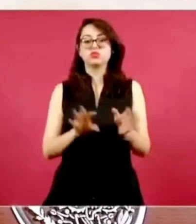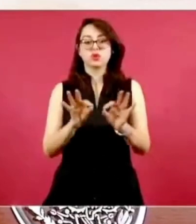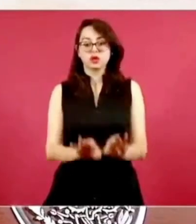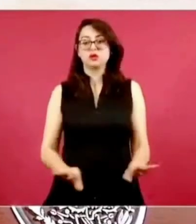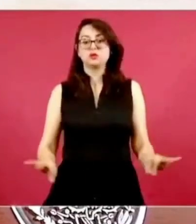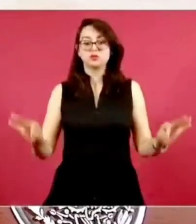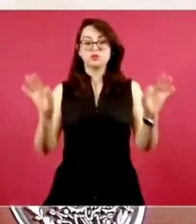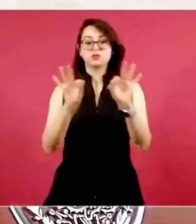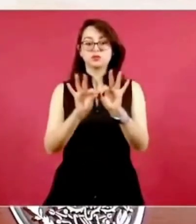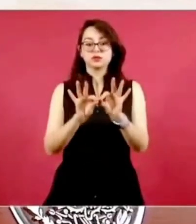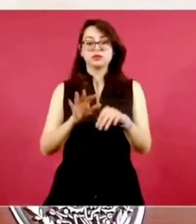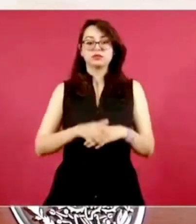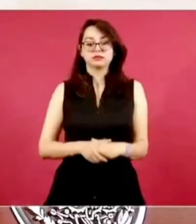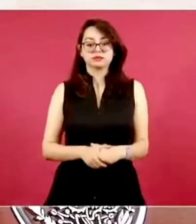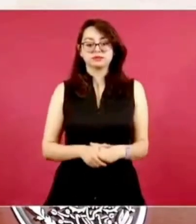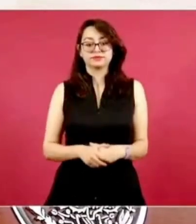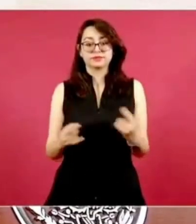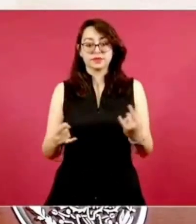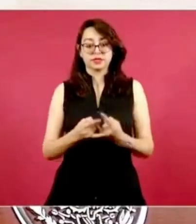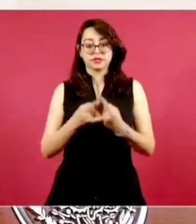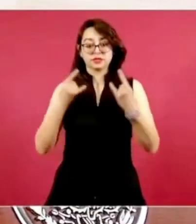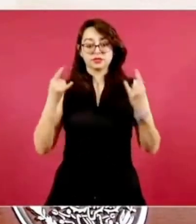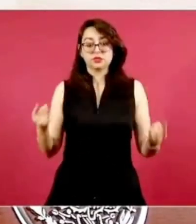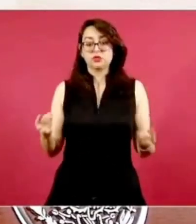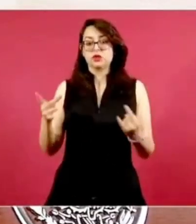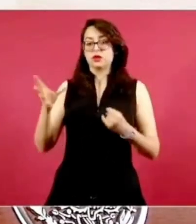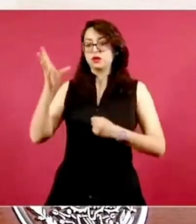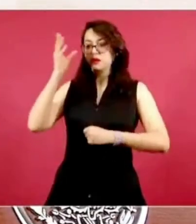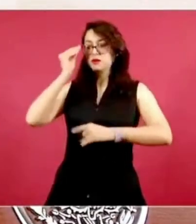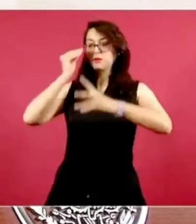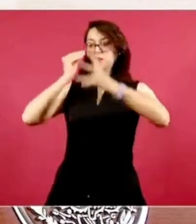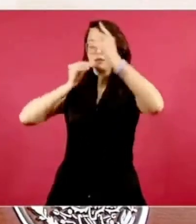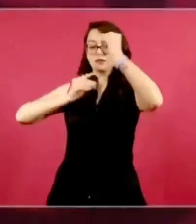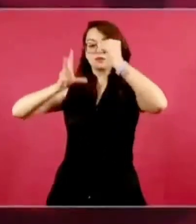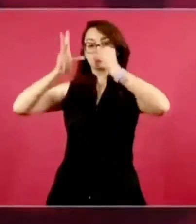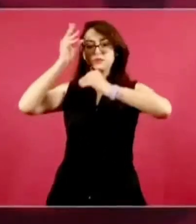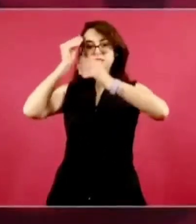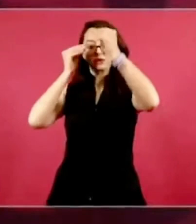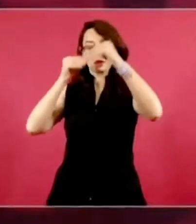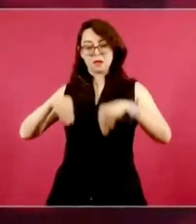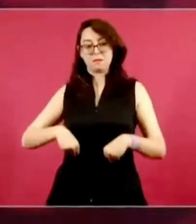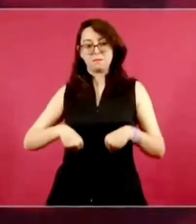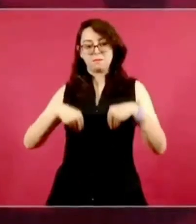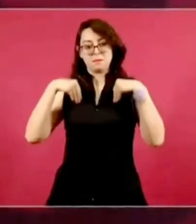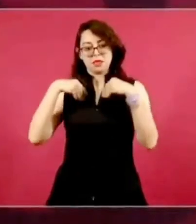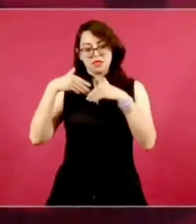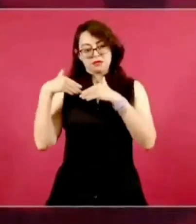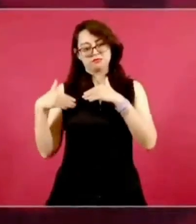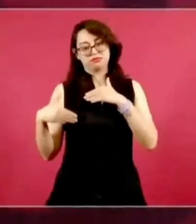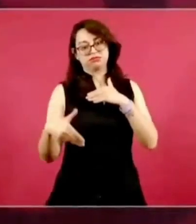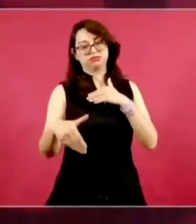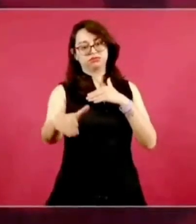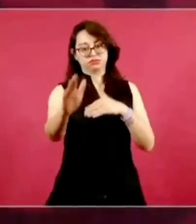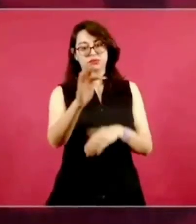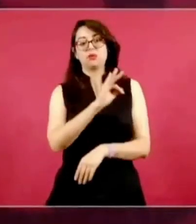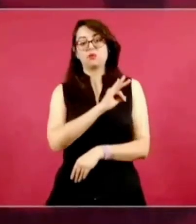la maestra de la vida. Se le atribuye esa definición a Cicerón.